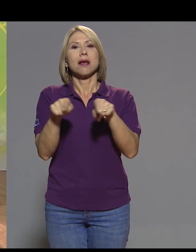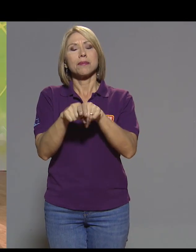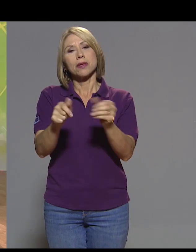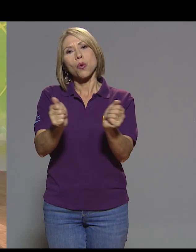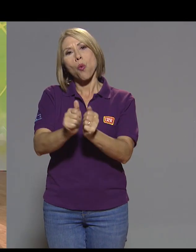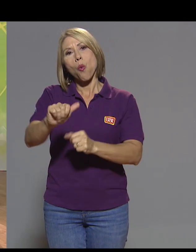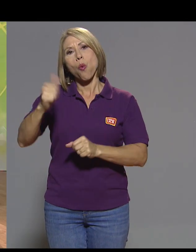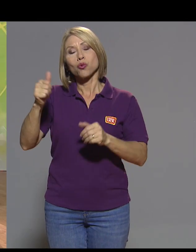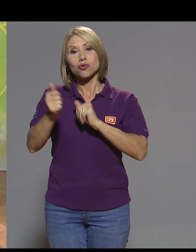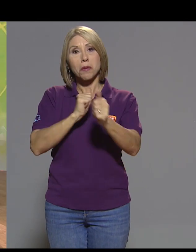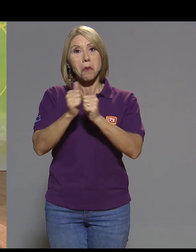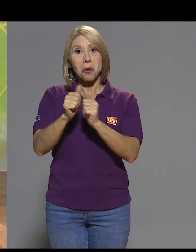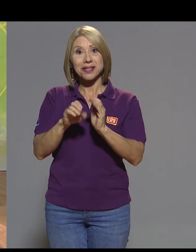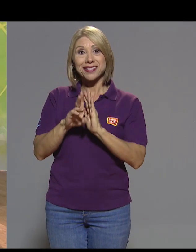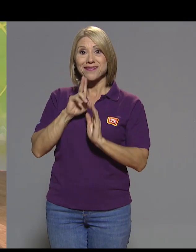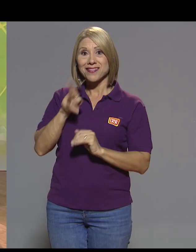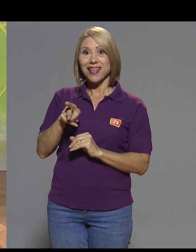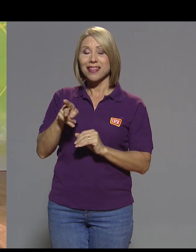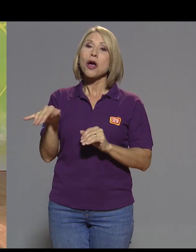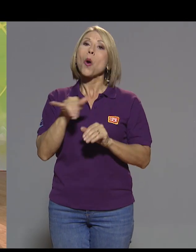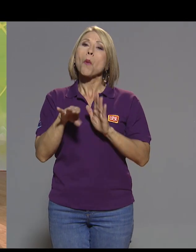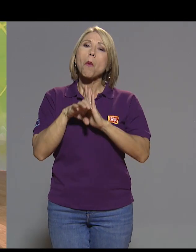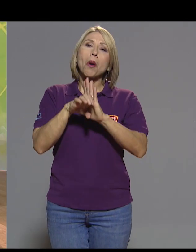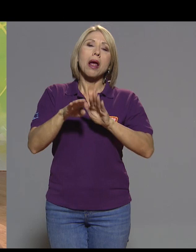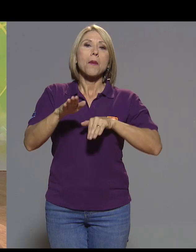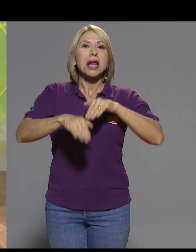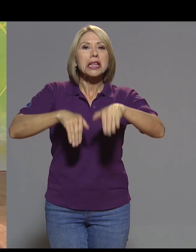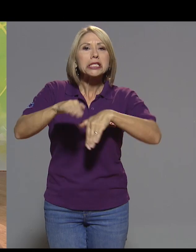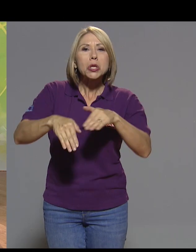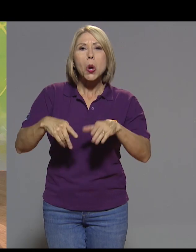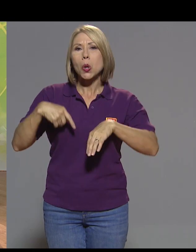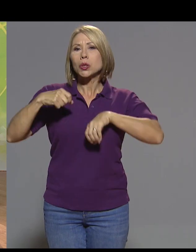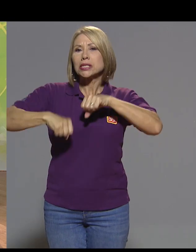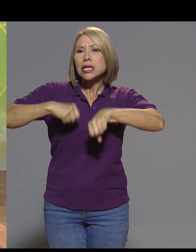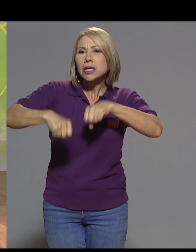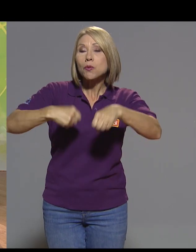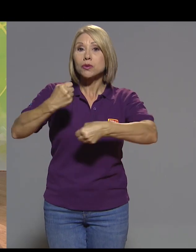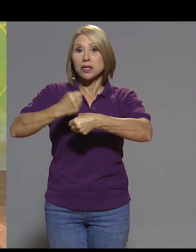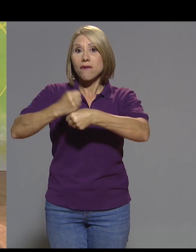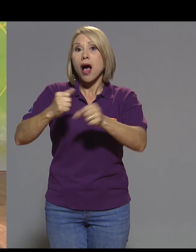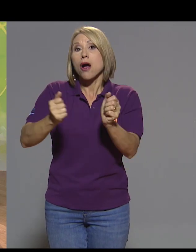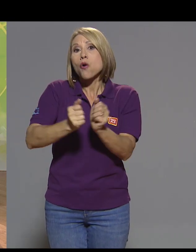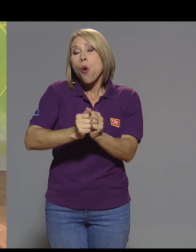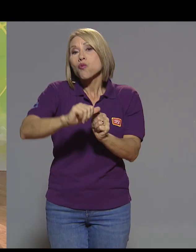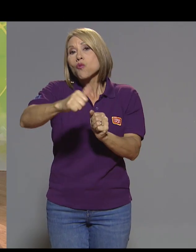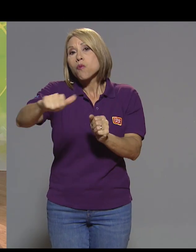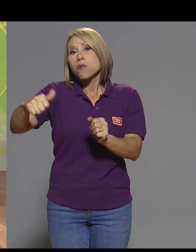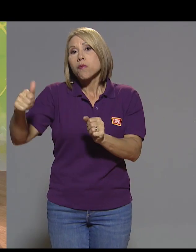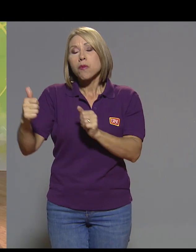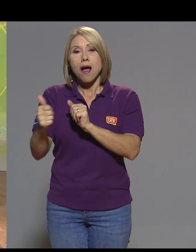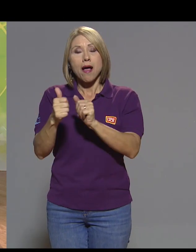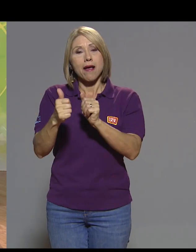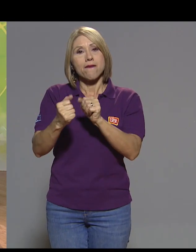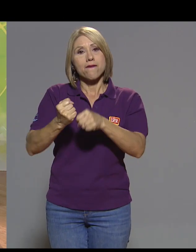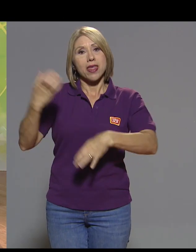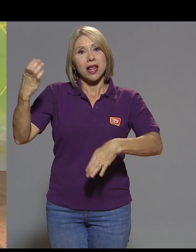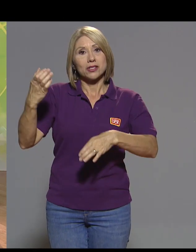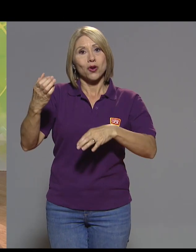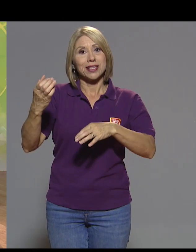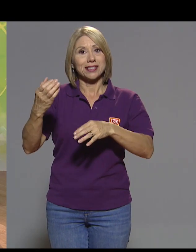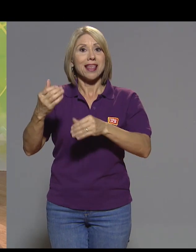también con otros deportes verdad como la natación el ciclismo entre trabajan con algunas federaciones del deporte convencional